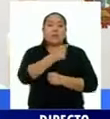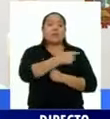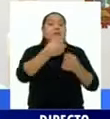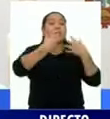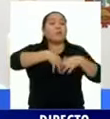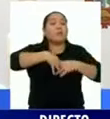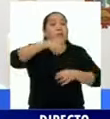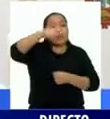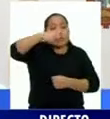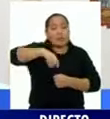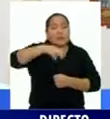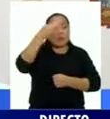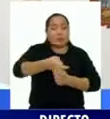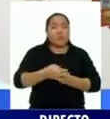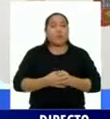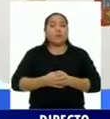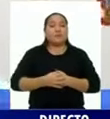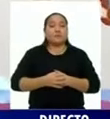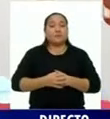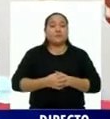serias dificultades.